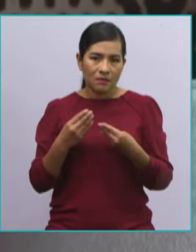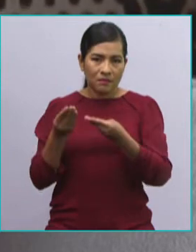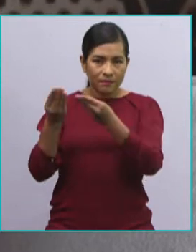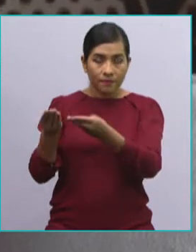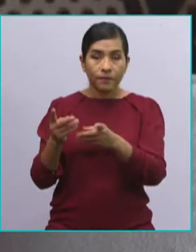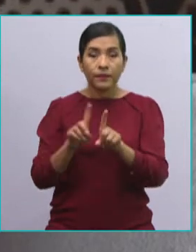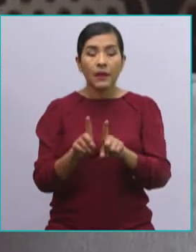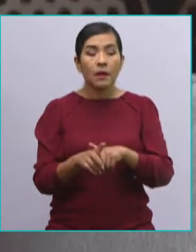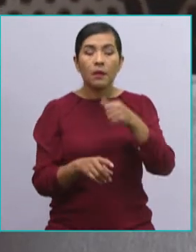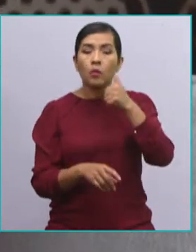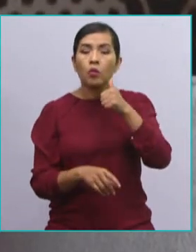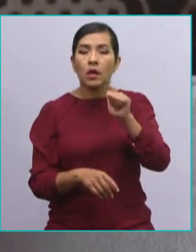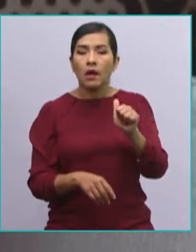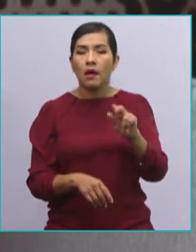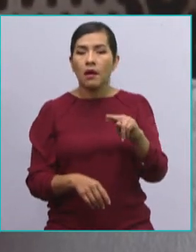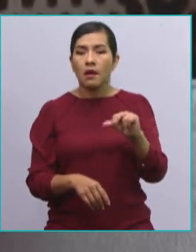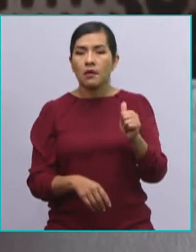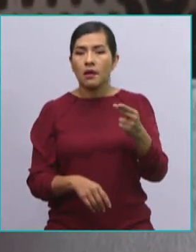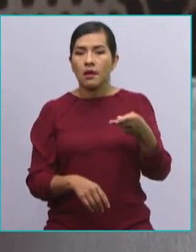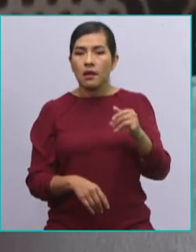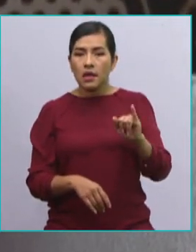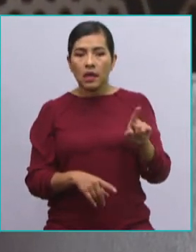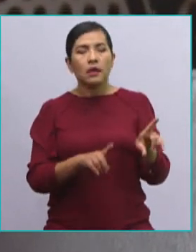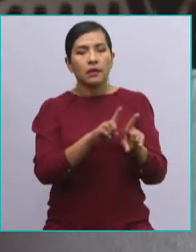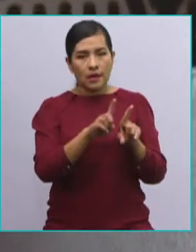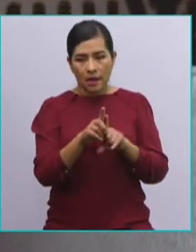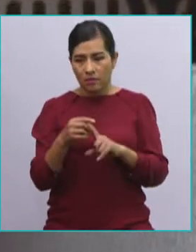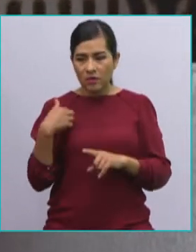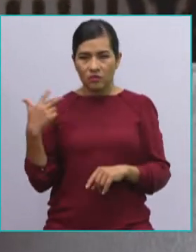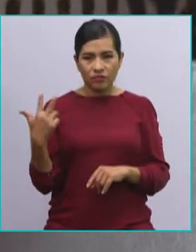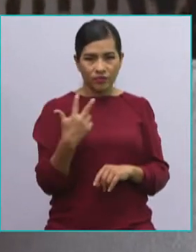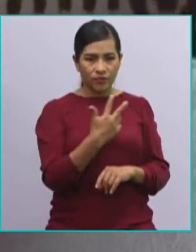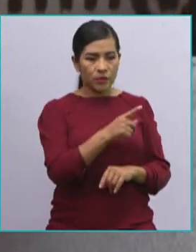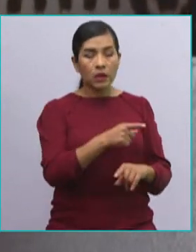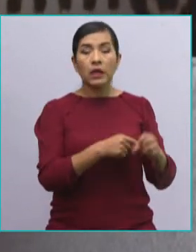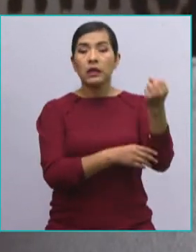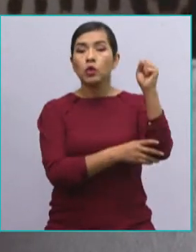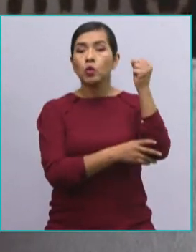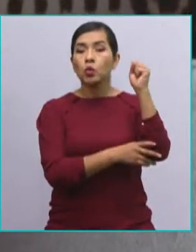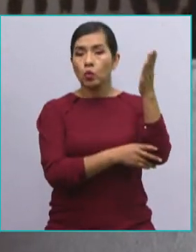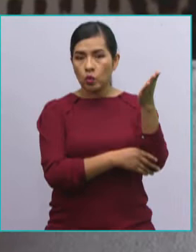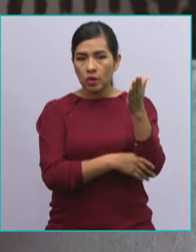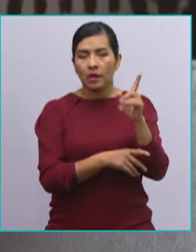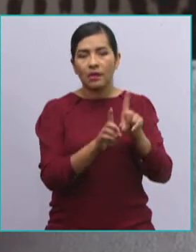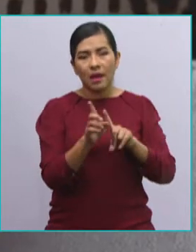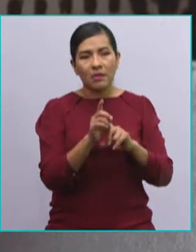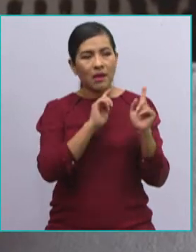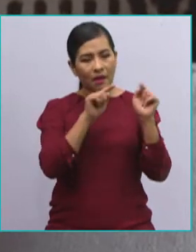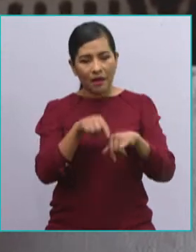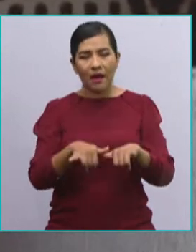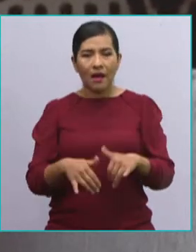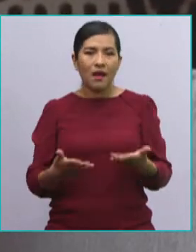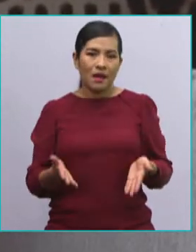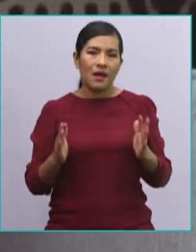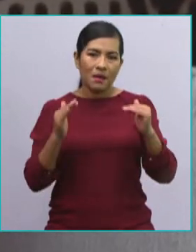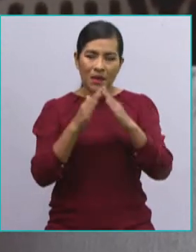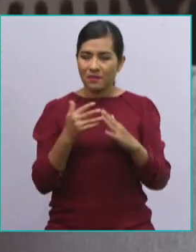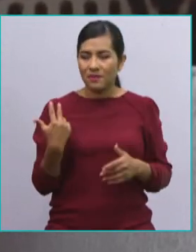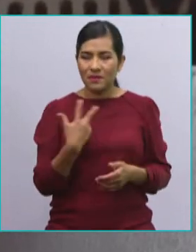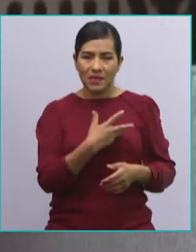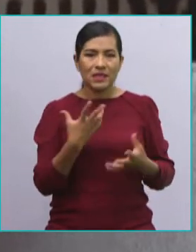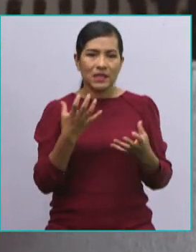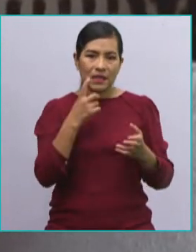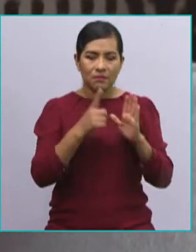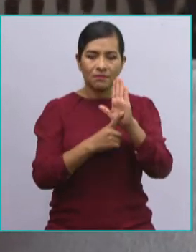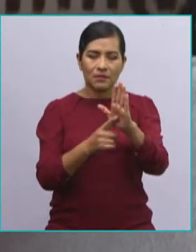anima ya garbisu que es otra poeta ellas de sucre pero también coincidió que justo hasta aquí en la paz ahora así que ella también va a